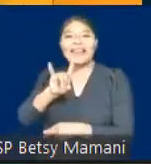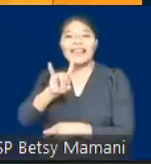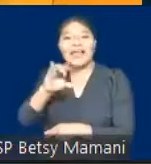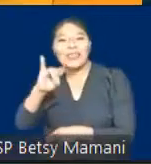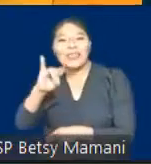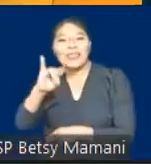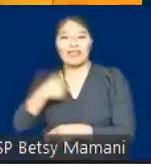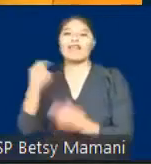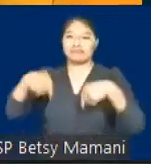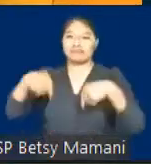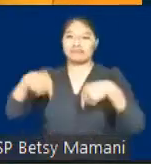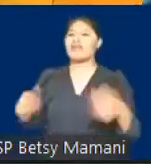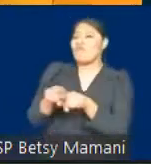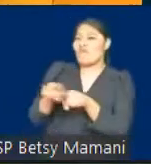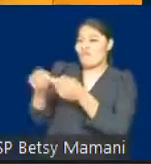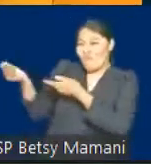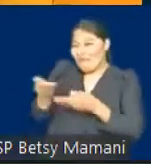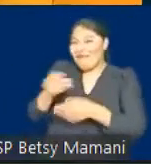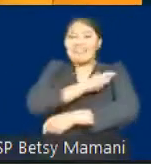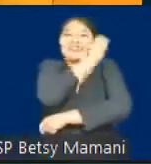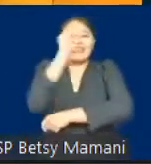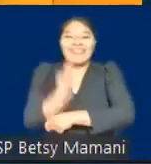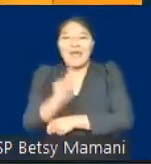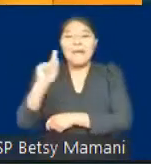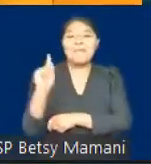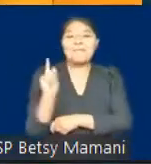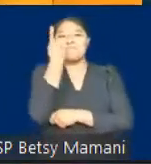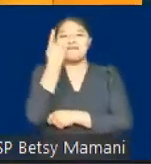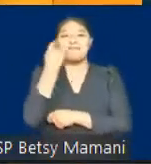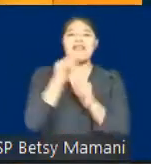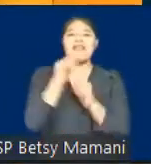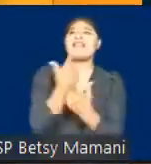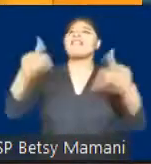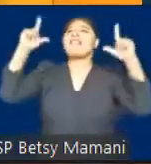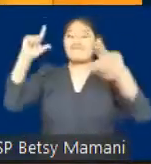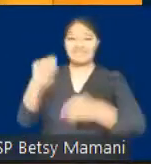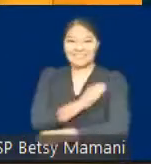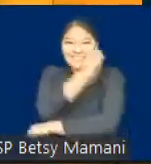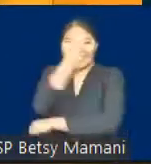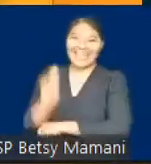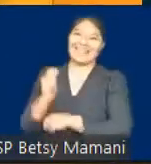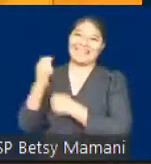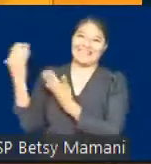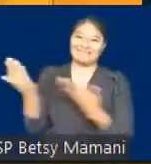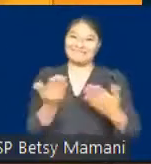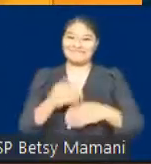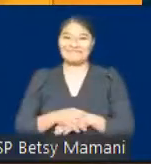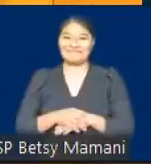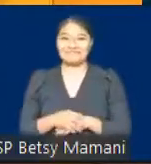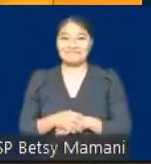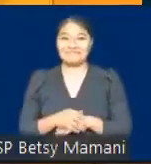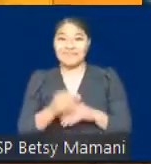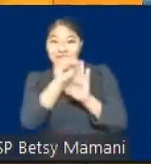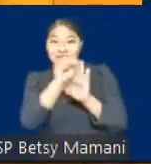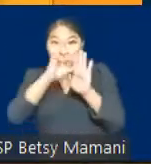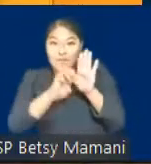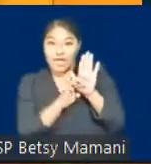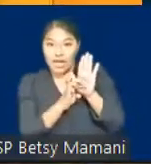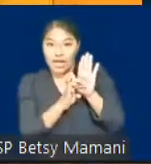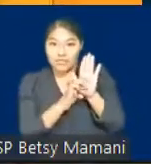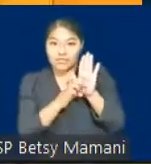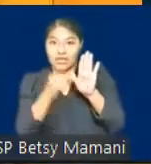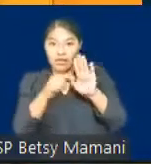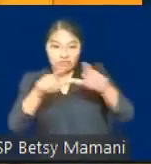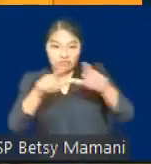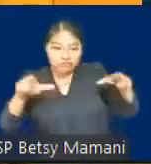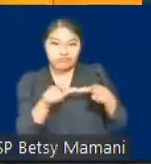los acompaño desde Tacna, ciudad pionera de la primera gesta de libertad. A nombre de la Superintendencia Nacional de